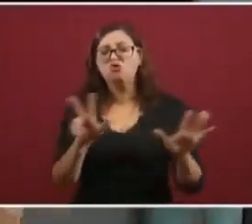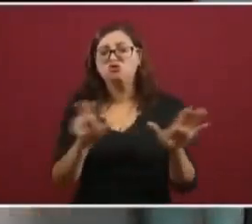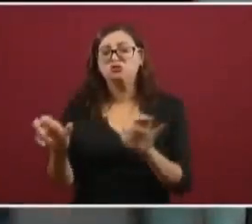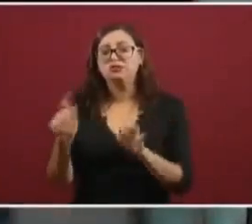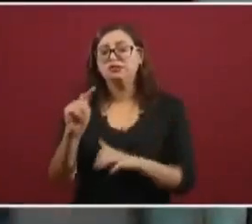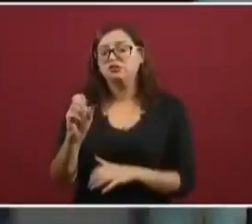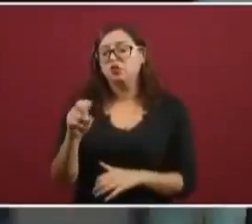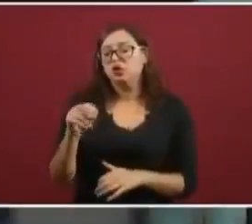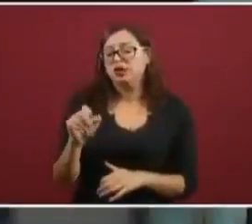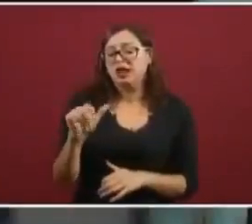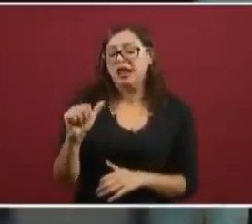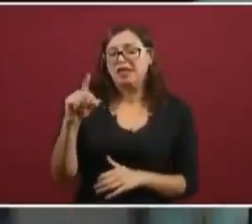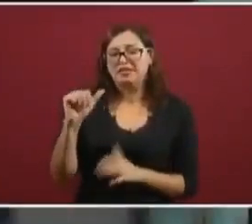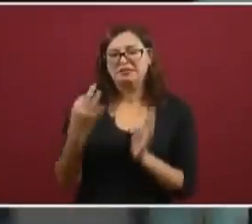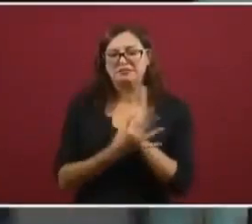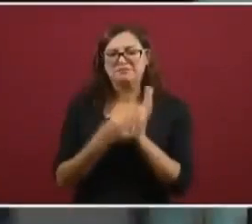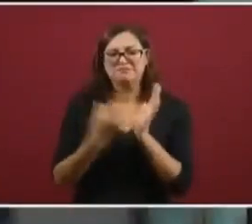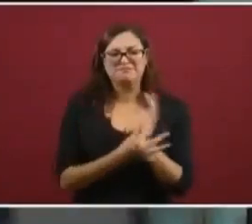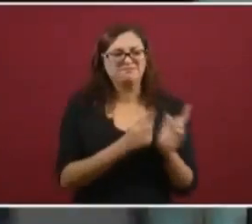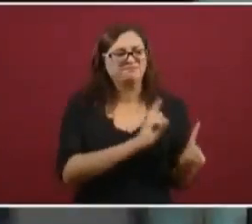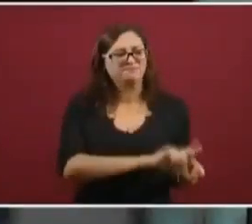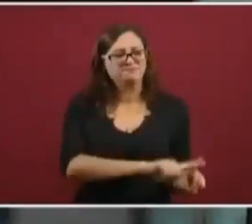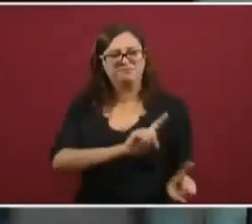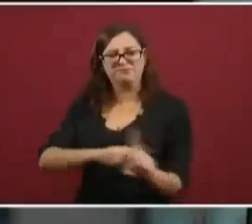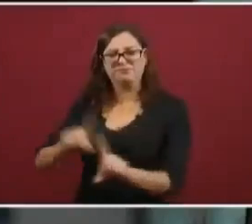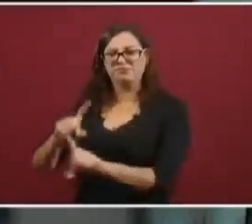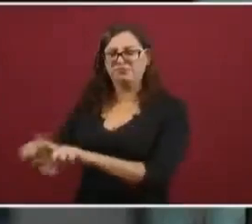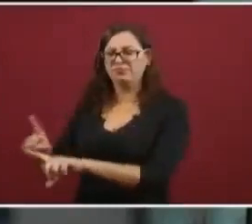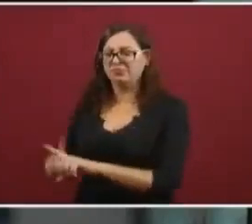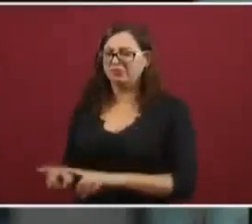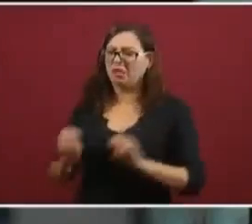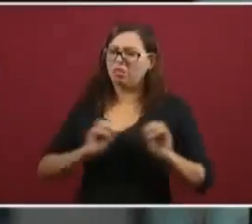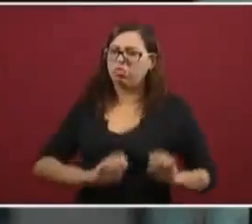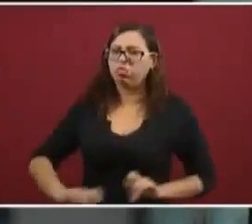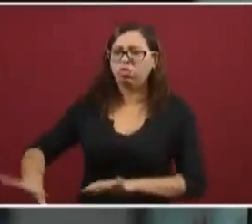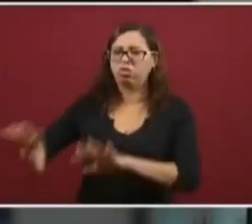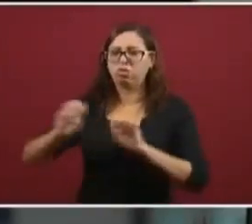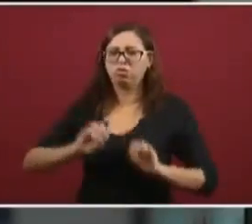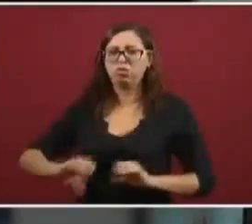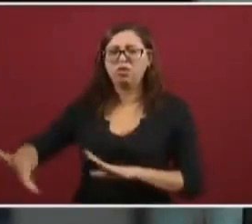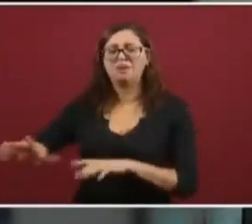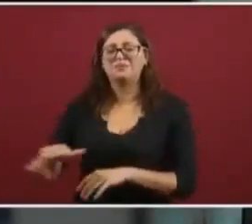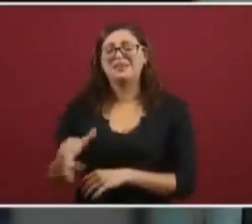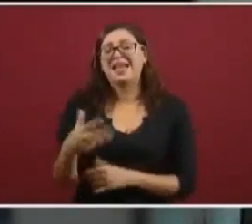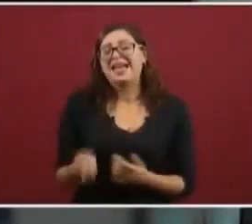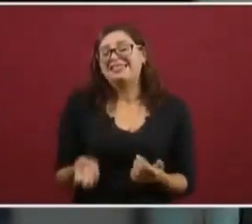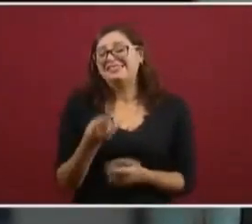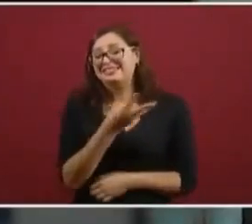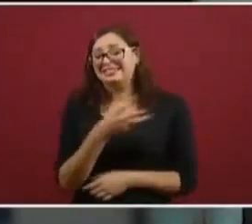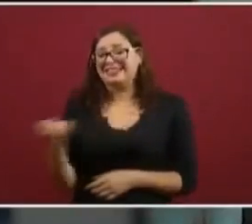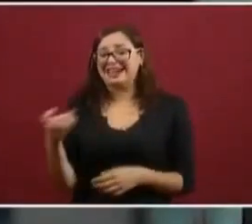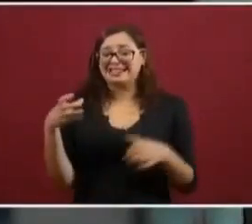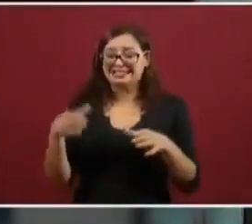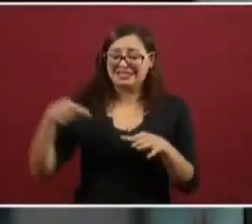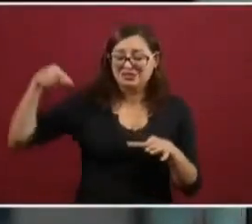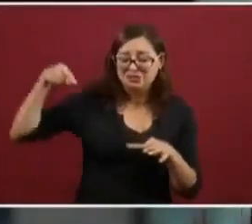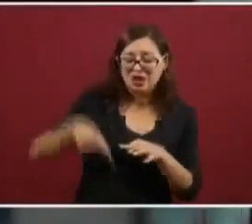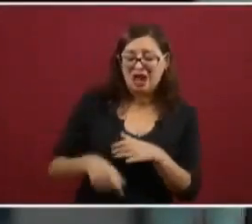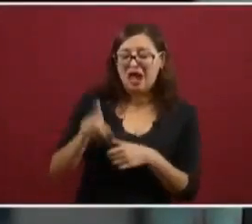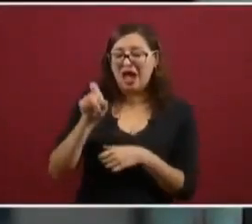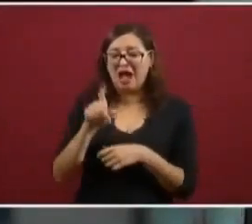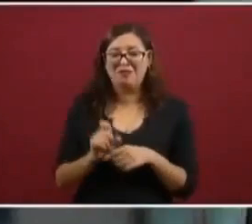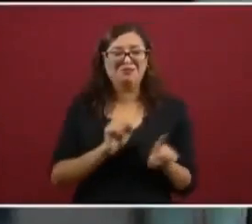de de metales tóxicos se contaminaron más de 300 pozos en los municipios de arispe banami ch